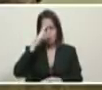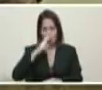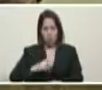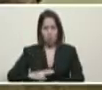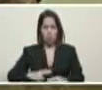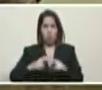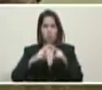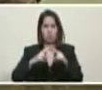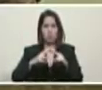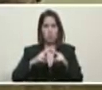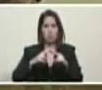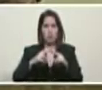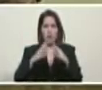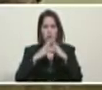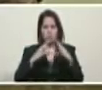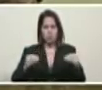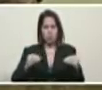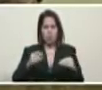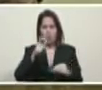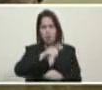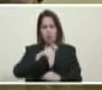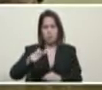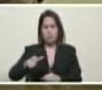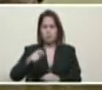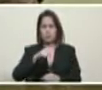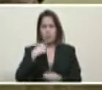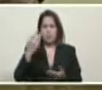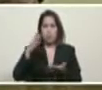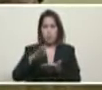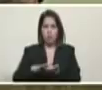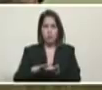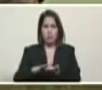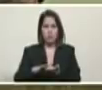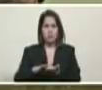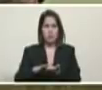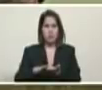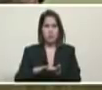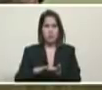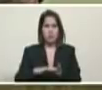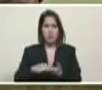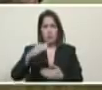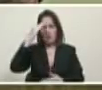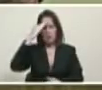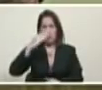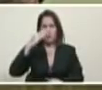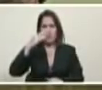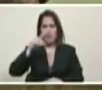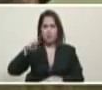y gloria a todos los caídos, honor y gloria a la Guardia Nacional